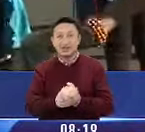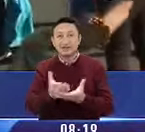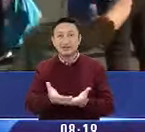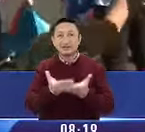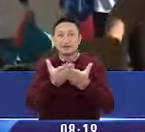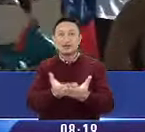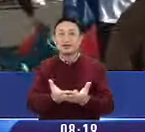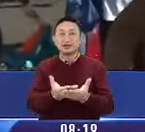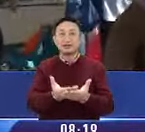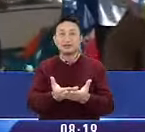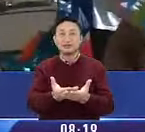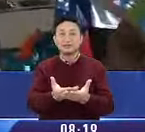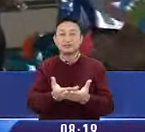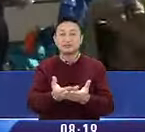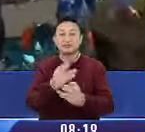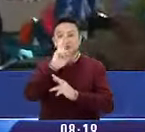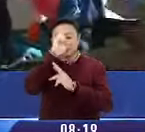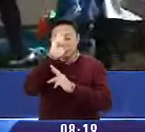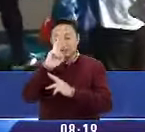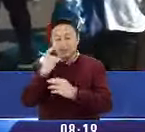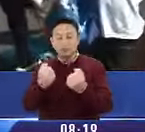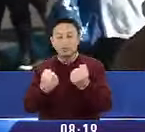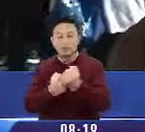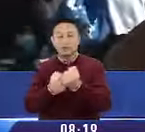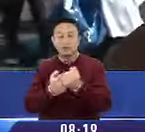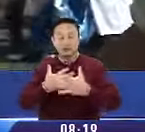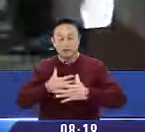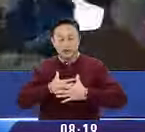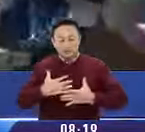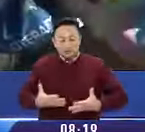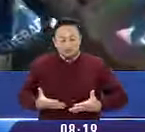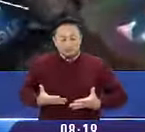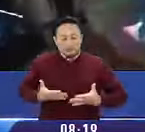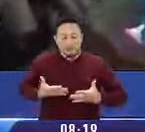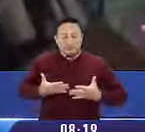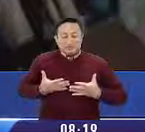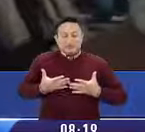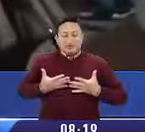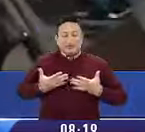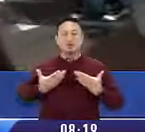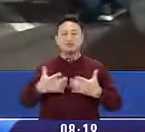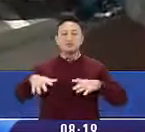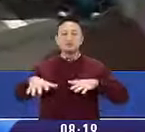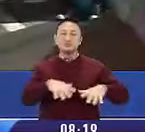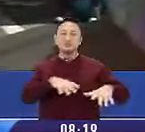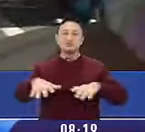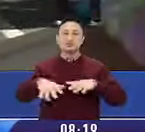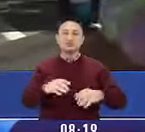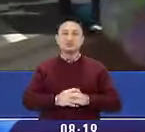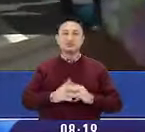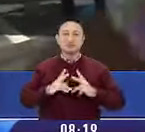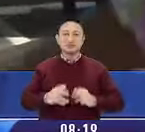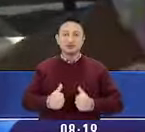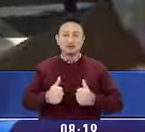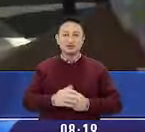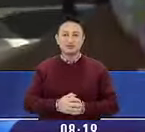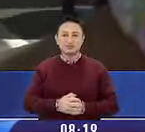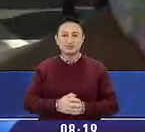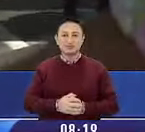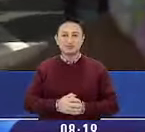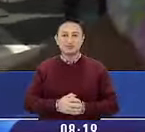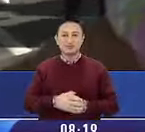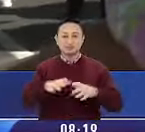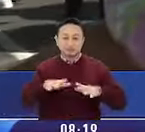presenta este homenaje que refuerza, nos estimula a nuestras actividades de salud por este